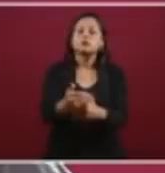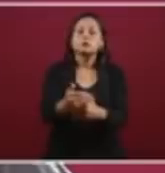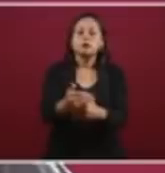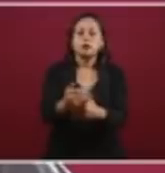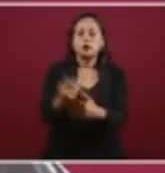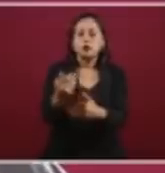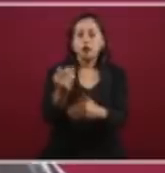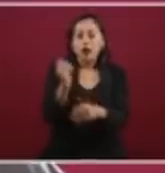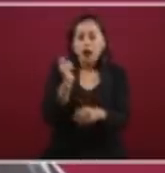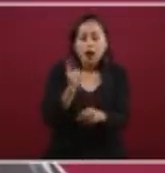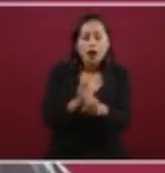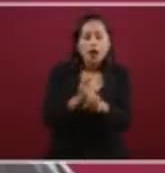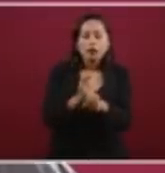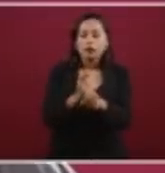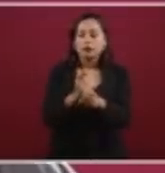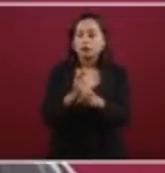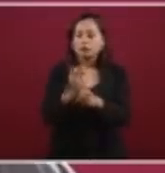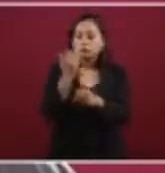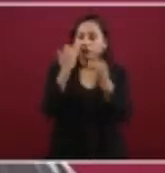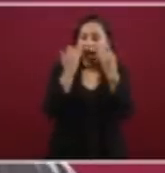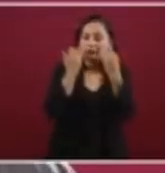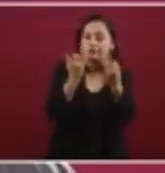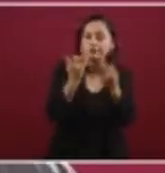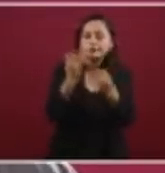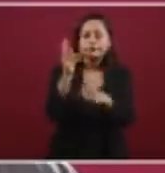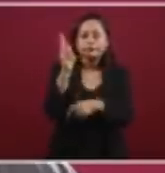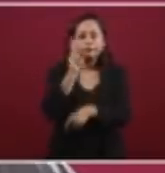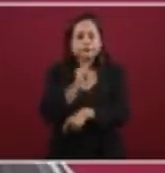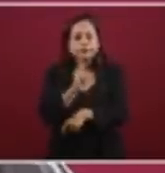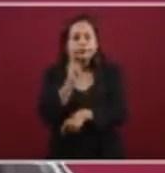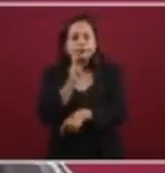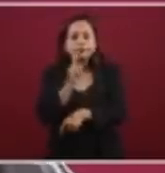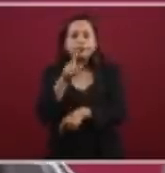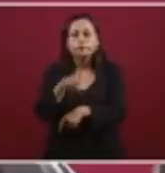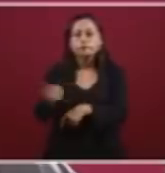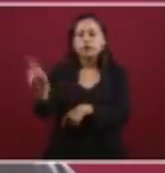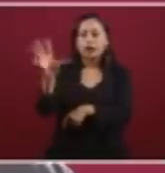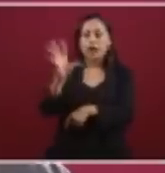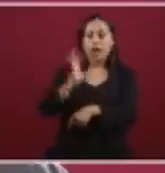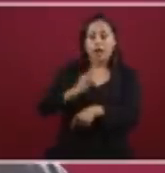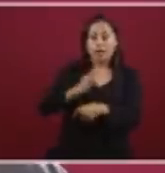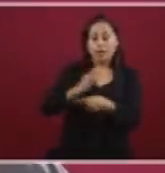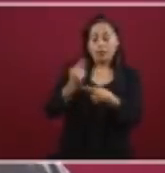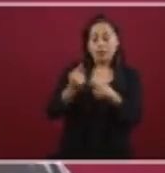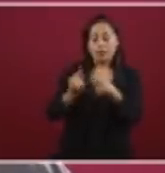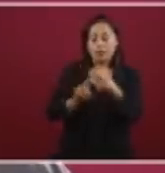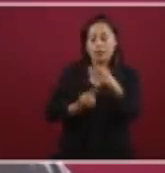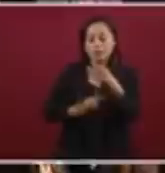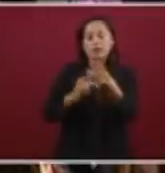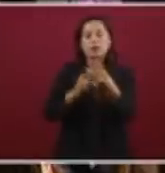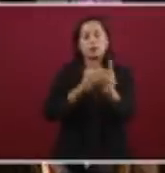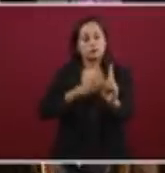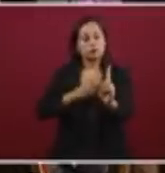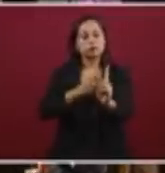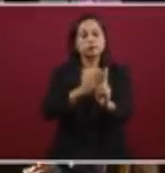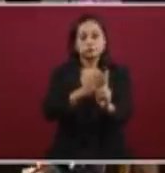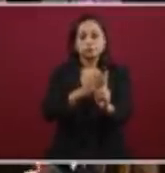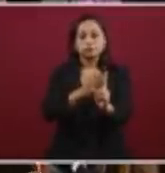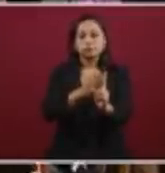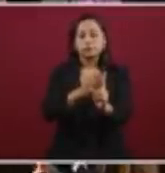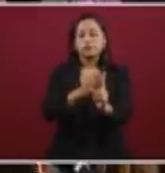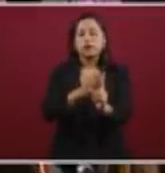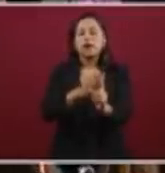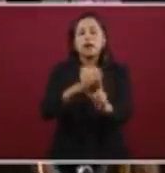indicios de las pruebas que salgan de las declaraciones más informaciones adicionales que se obtengan dentro de la averiguación